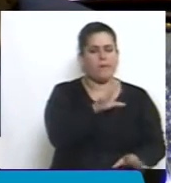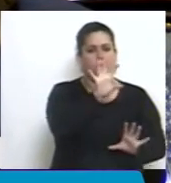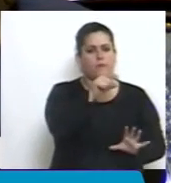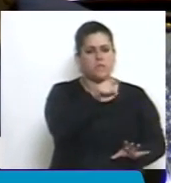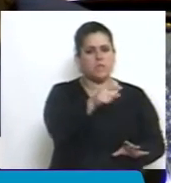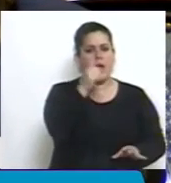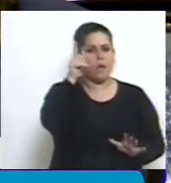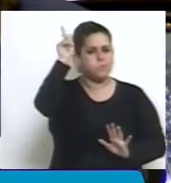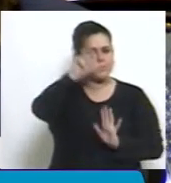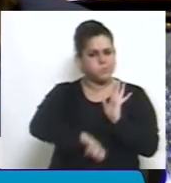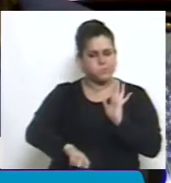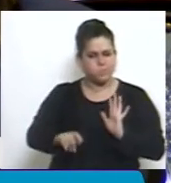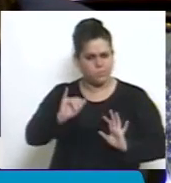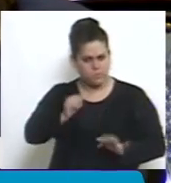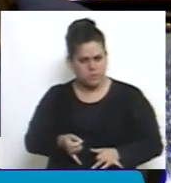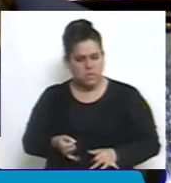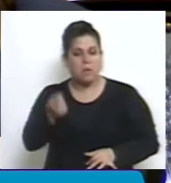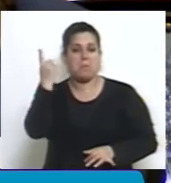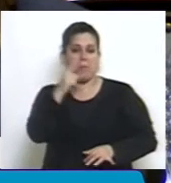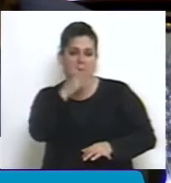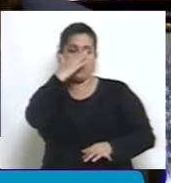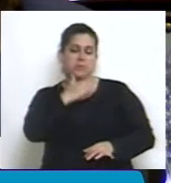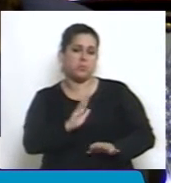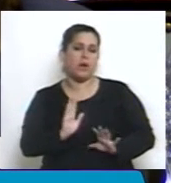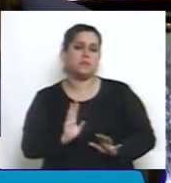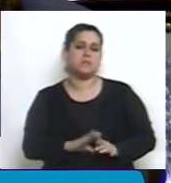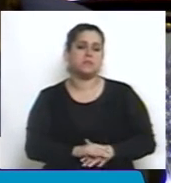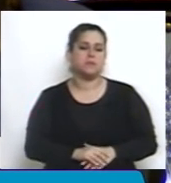este compromiso, pero luego